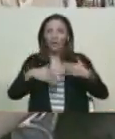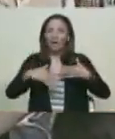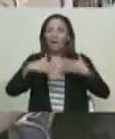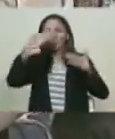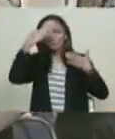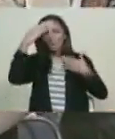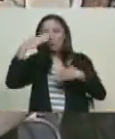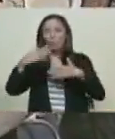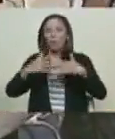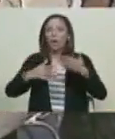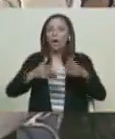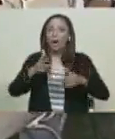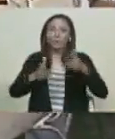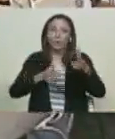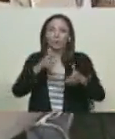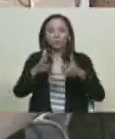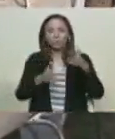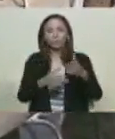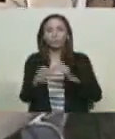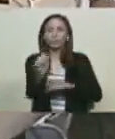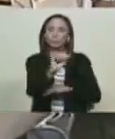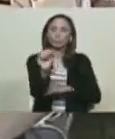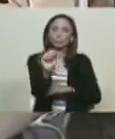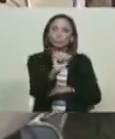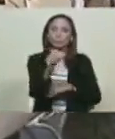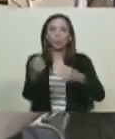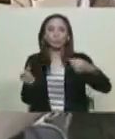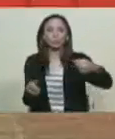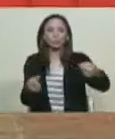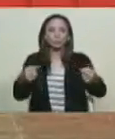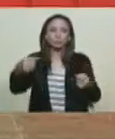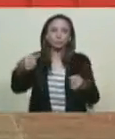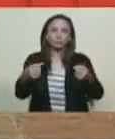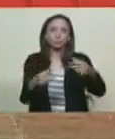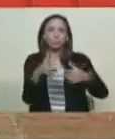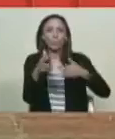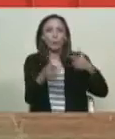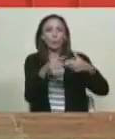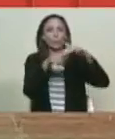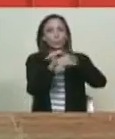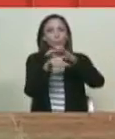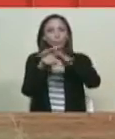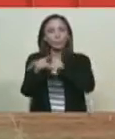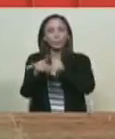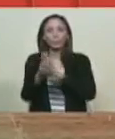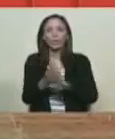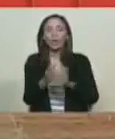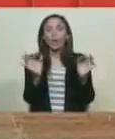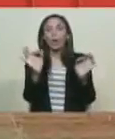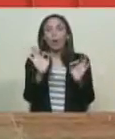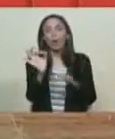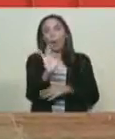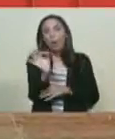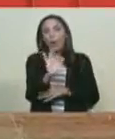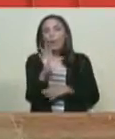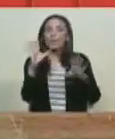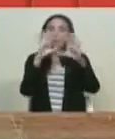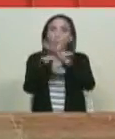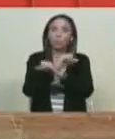autobús y salíamos a manejar, a cubrir la ruta. O nos veíamos en el turnoté en la